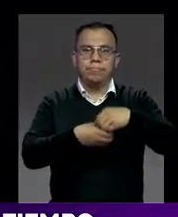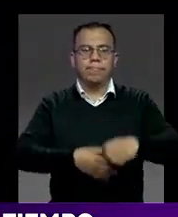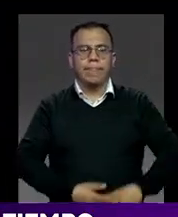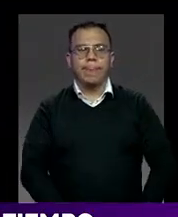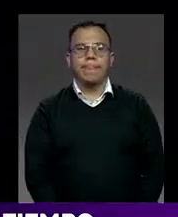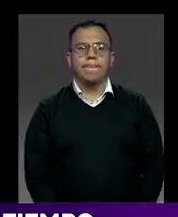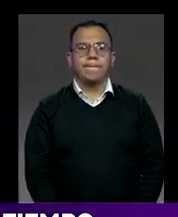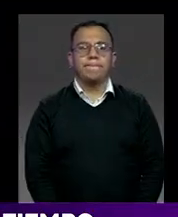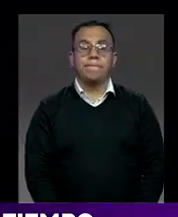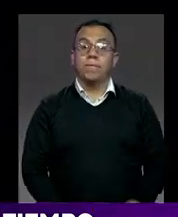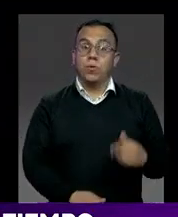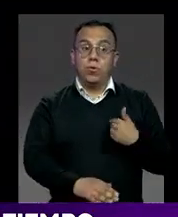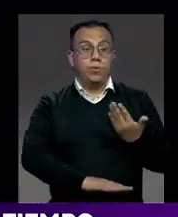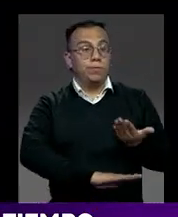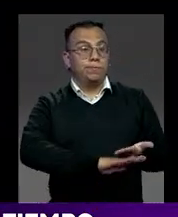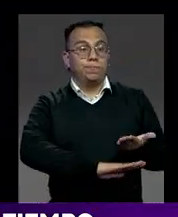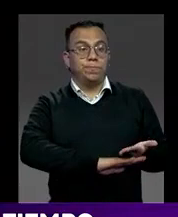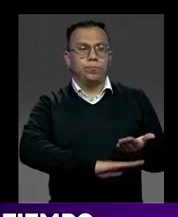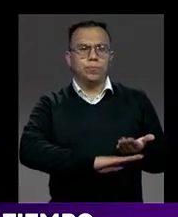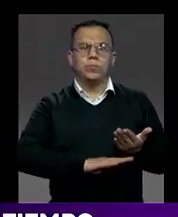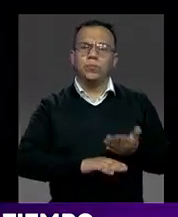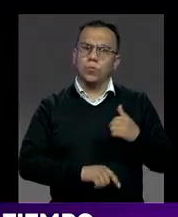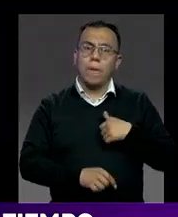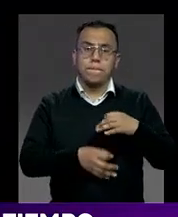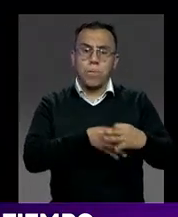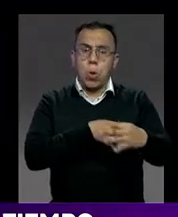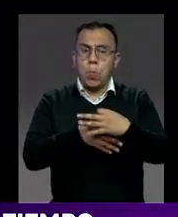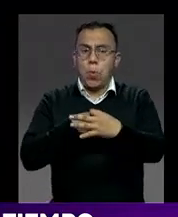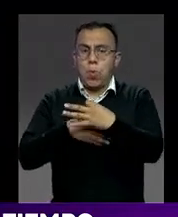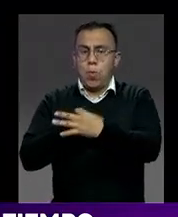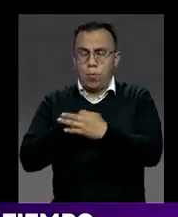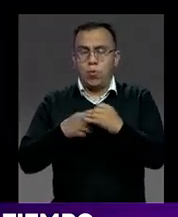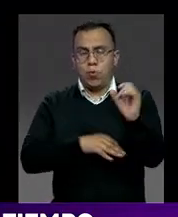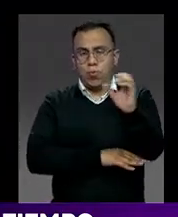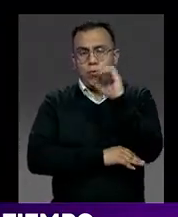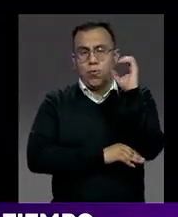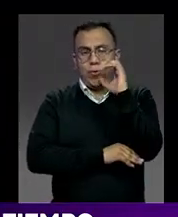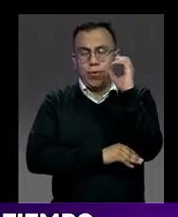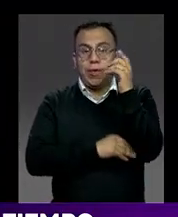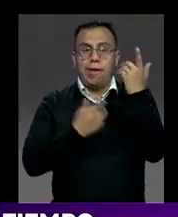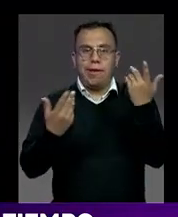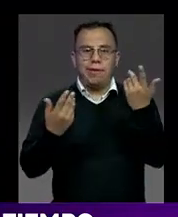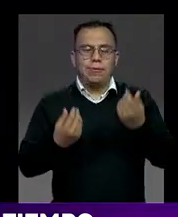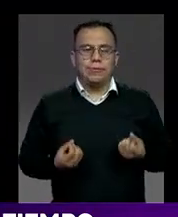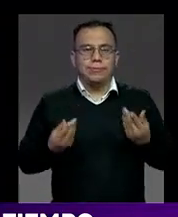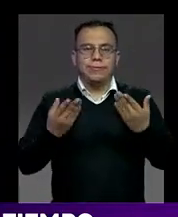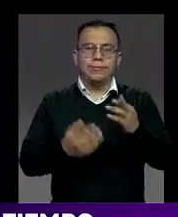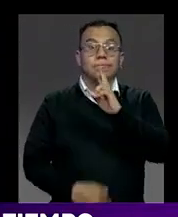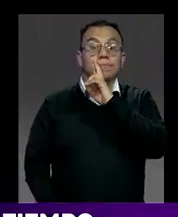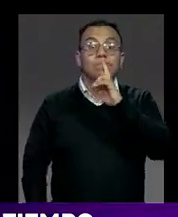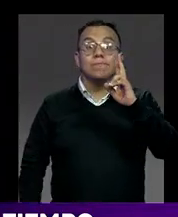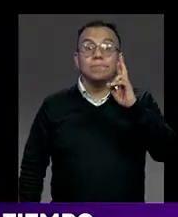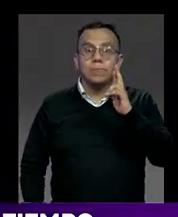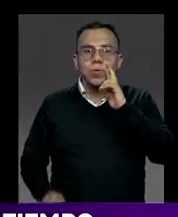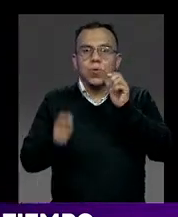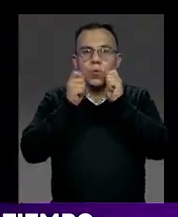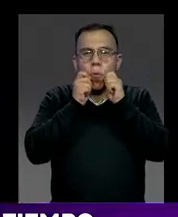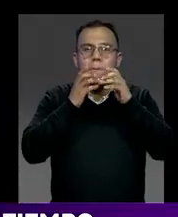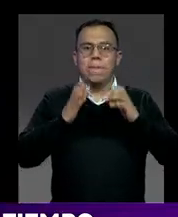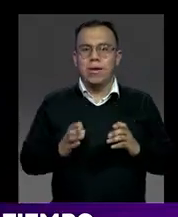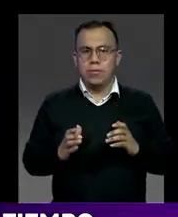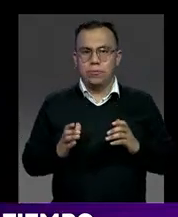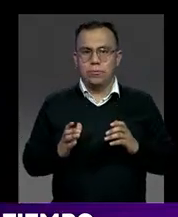tengo la propuesta de crear en todos los municipios de colombia los restaurantes humanitarios